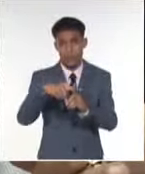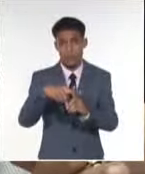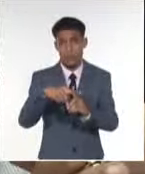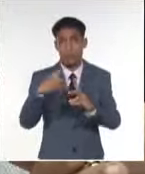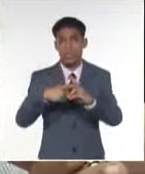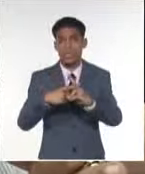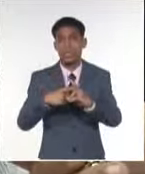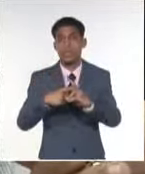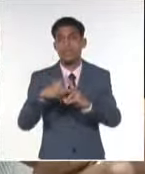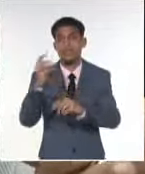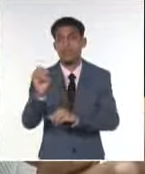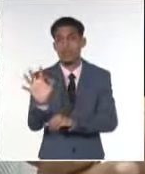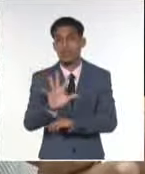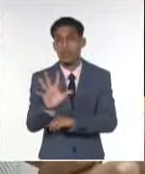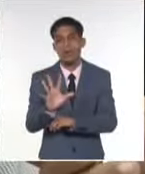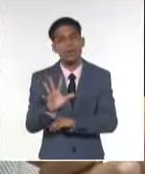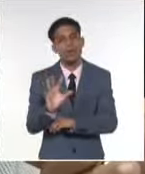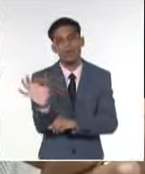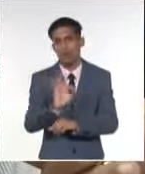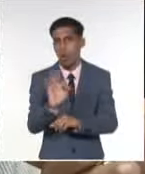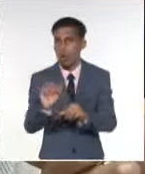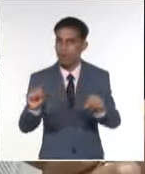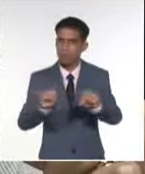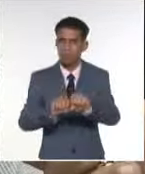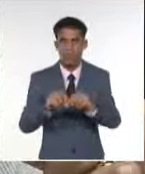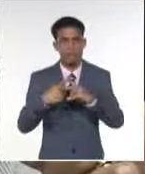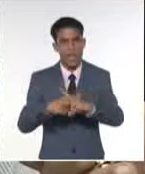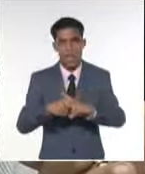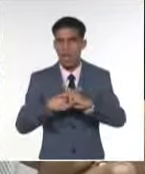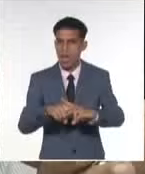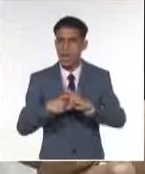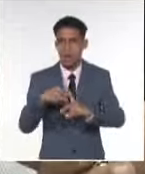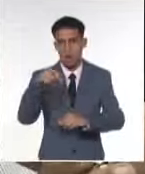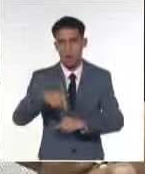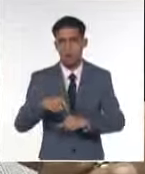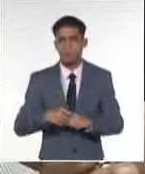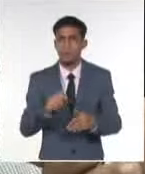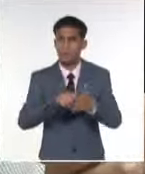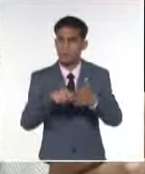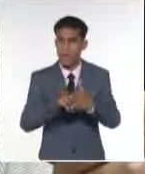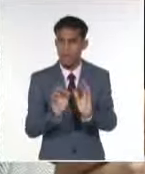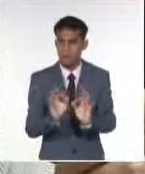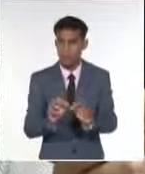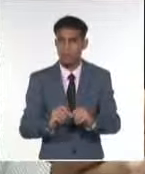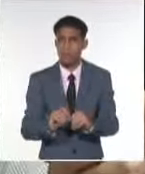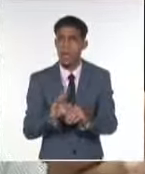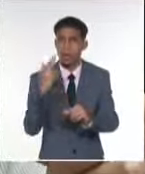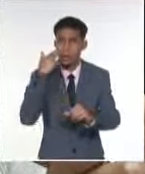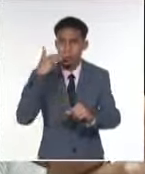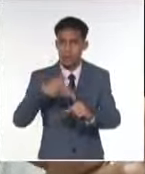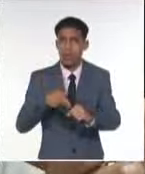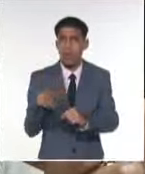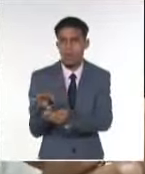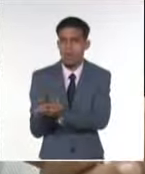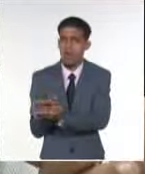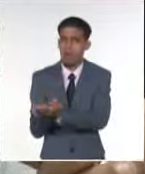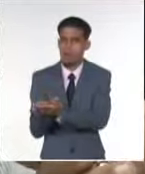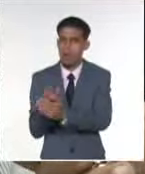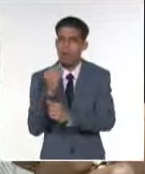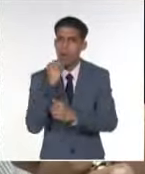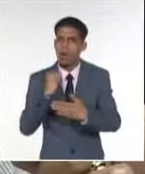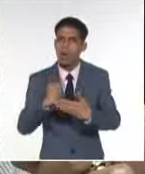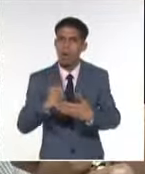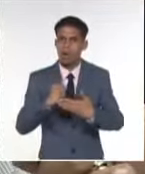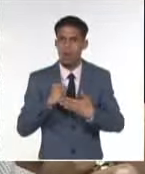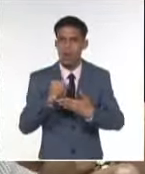Novita si no van a incorporarse en el día de hoy. Esa es la condición que vamos a tener. Se va a hacer una distribución de combustible que va a permitir mantenernos en la